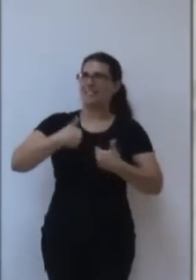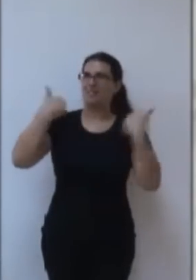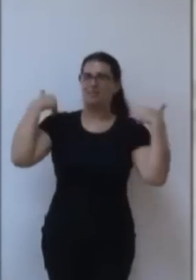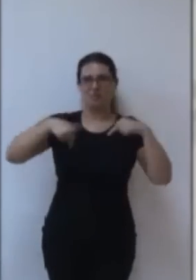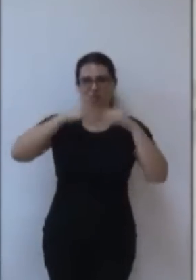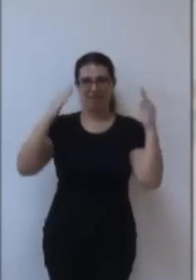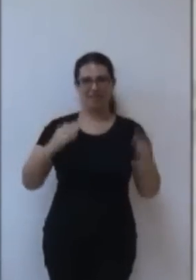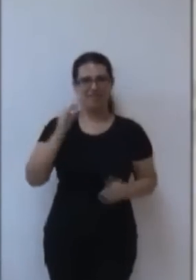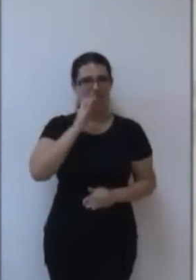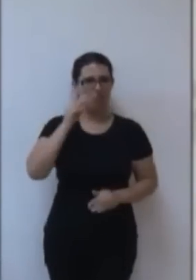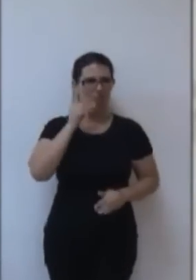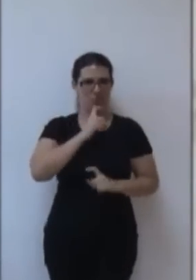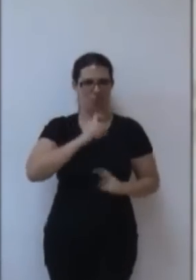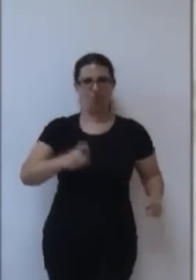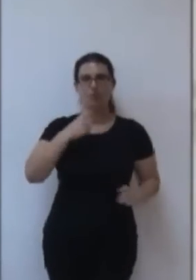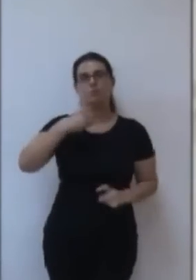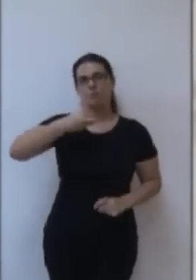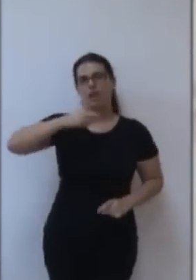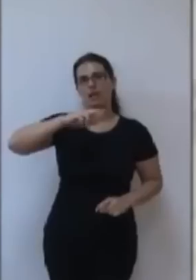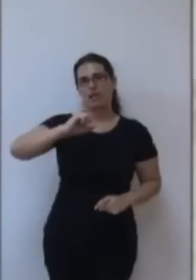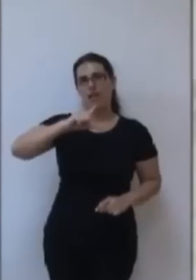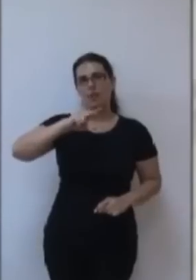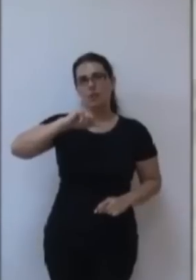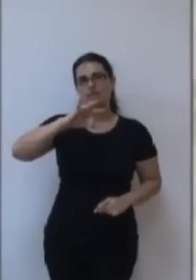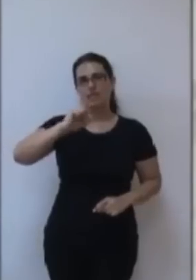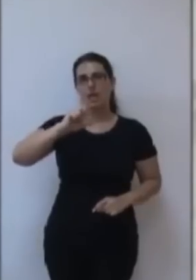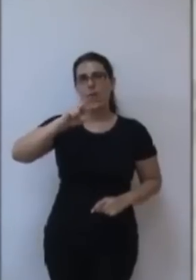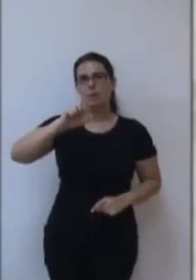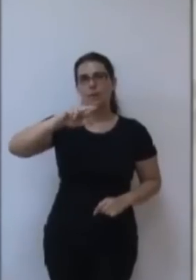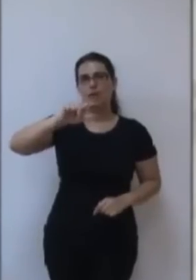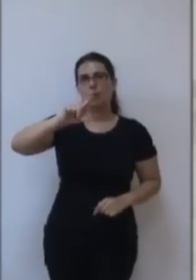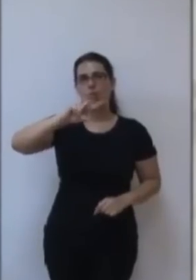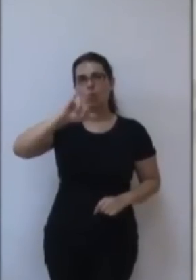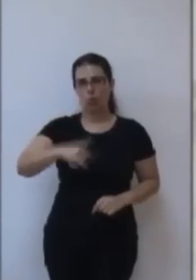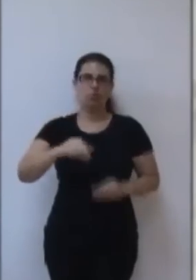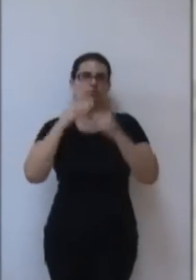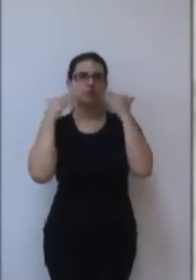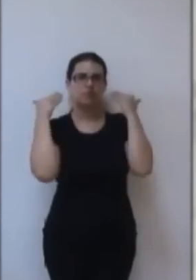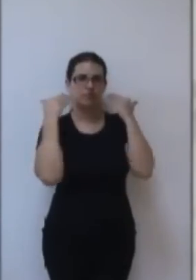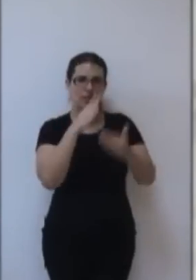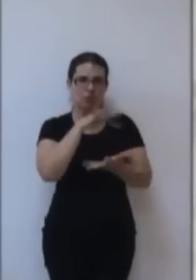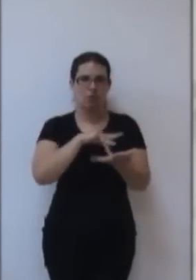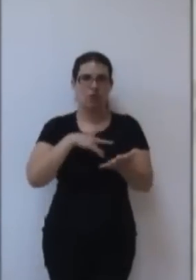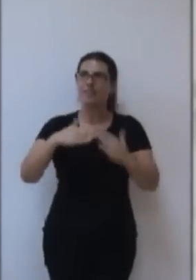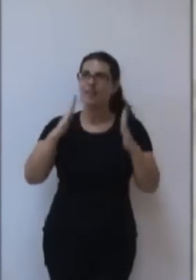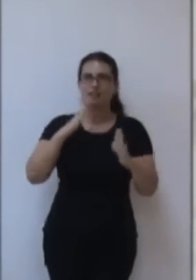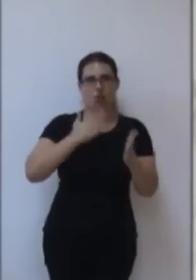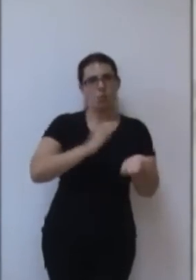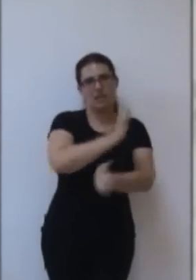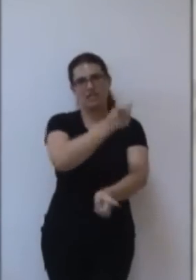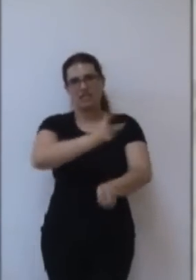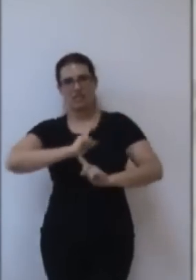pues María Luisa Verduz. Muchísimas gracias, vuelvo a repetir, por prestarnos tu casa, por estar